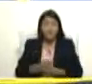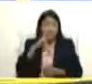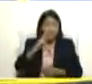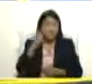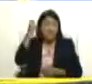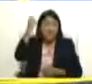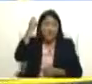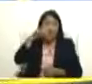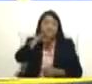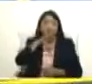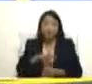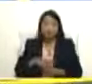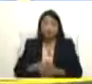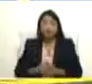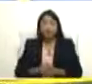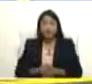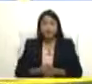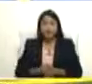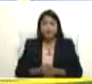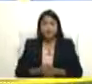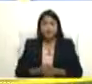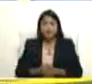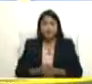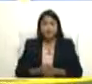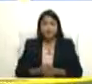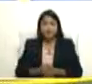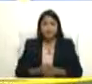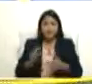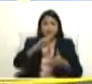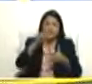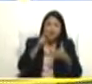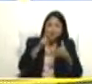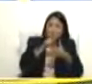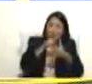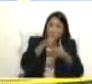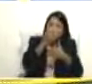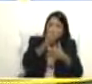visto. La pregunta número uno sobre el laudo arbitral,